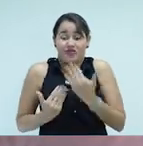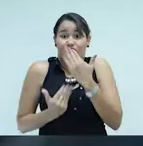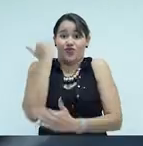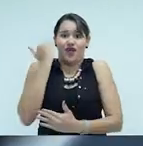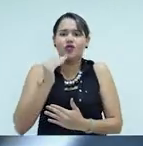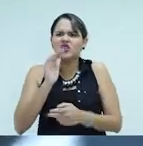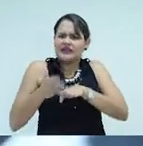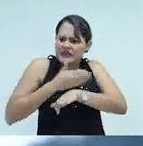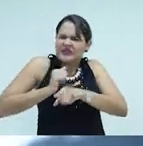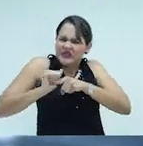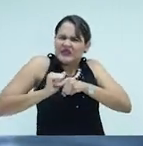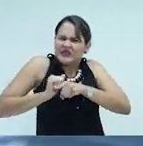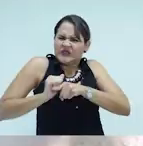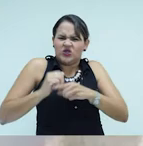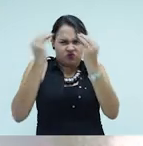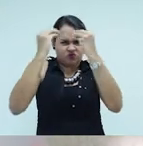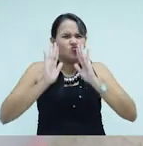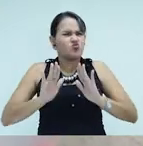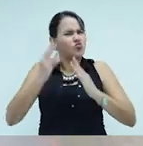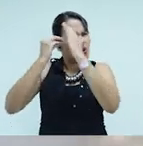son útiles.